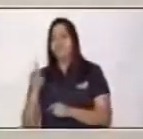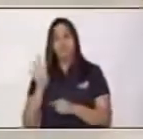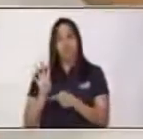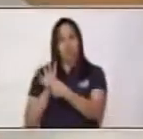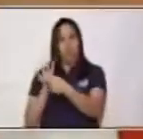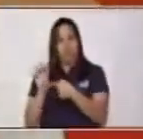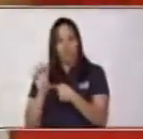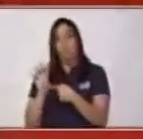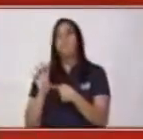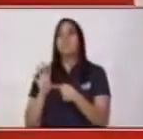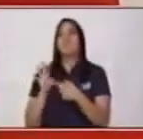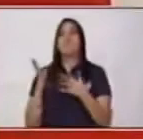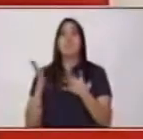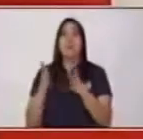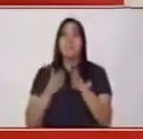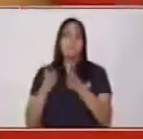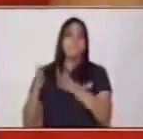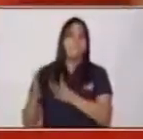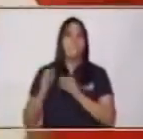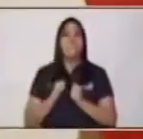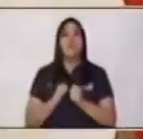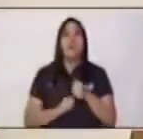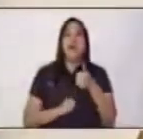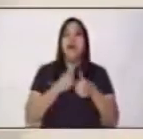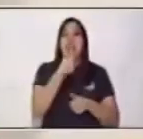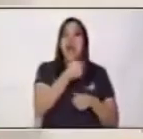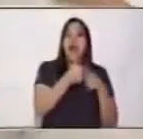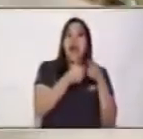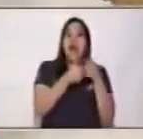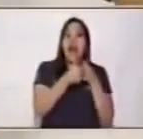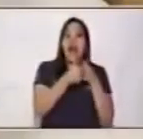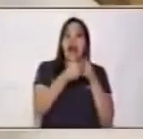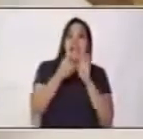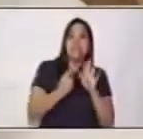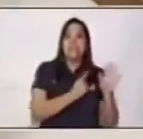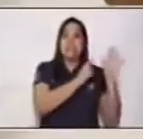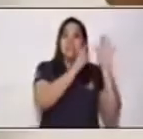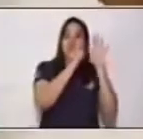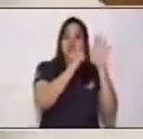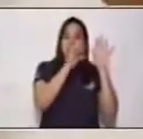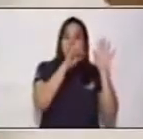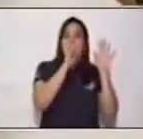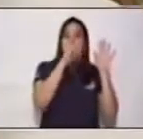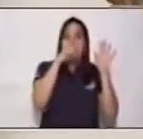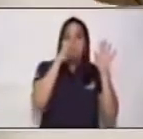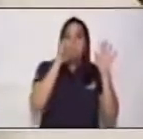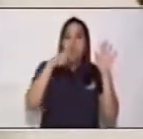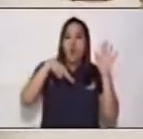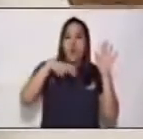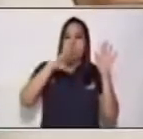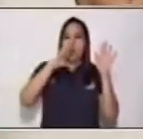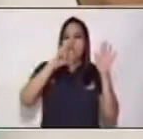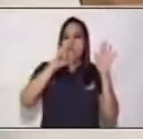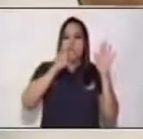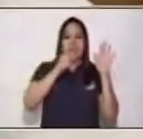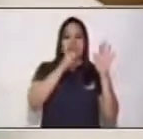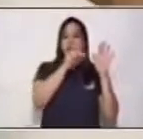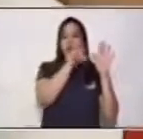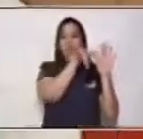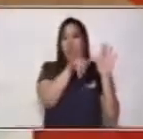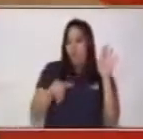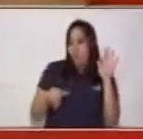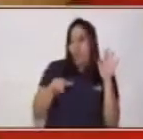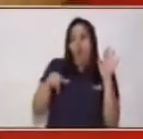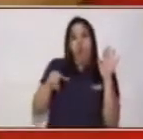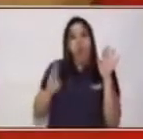La raíz cúbica de una potencia no o nunca será igual a la base. La